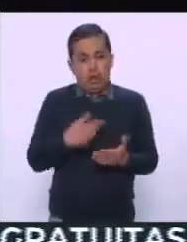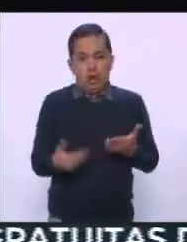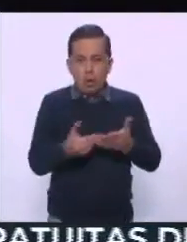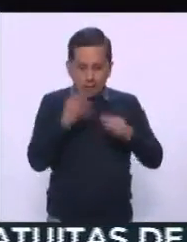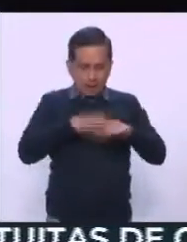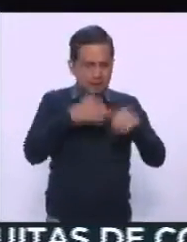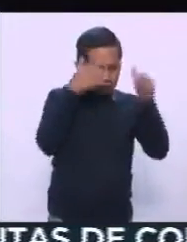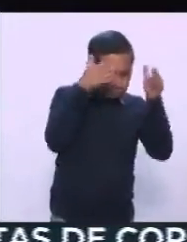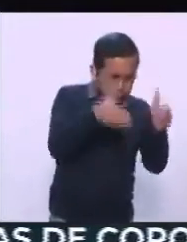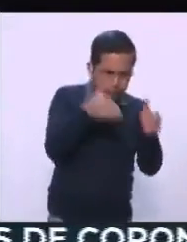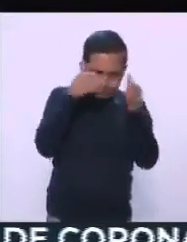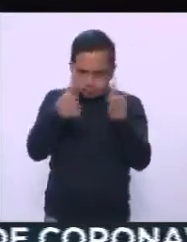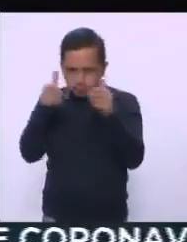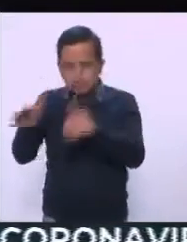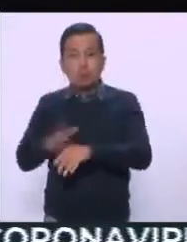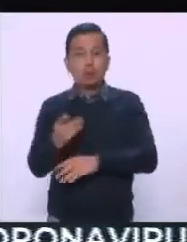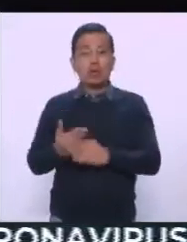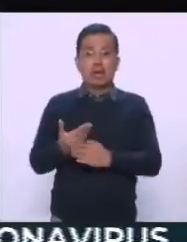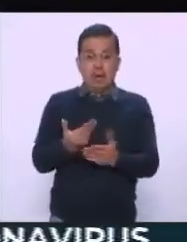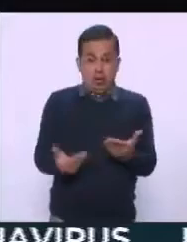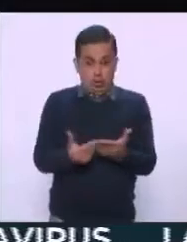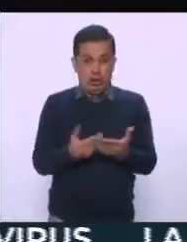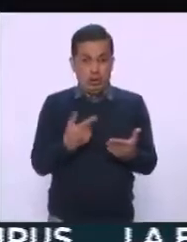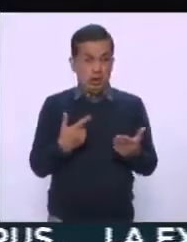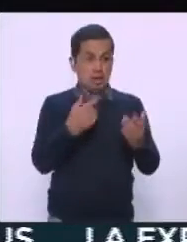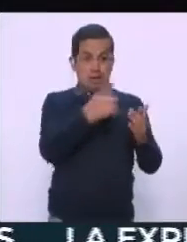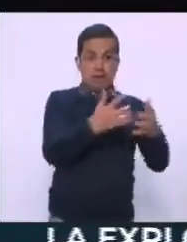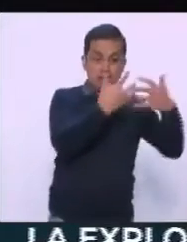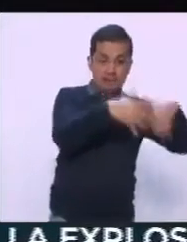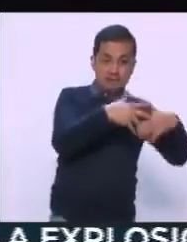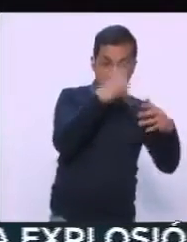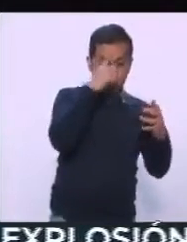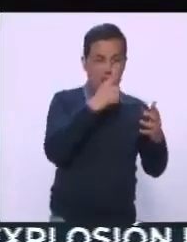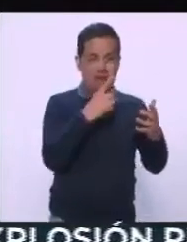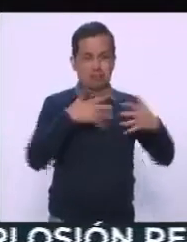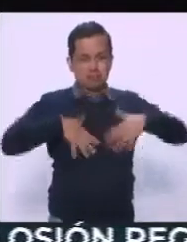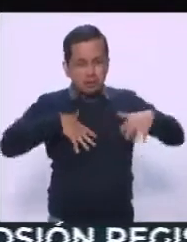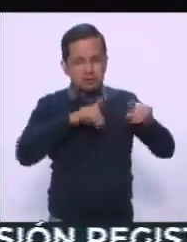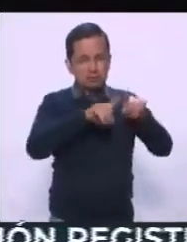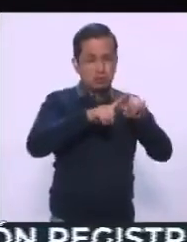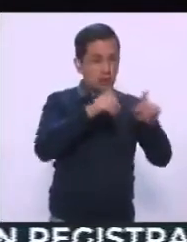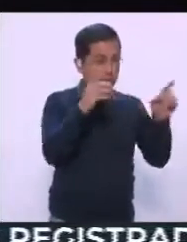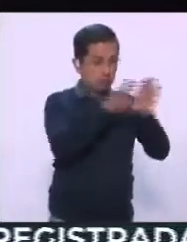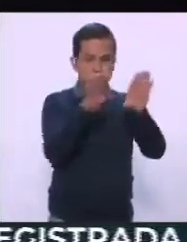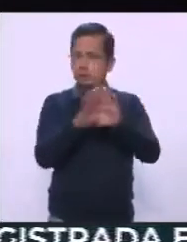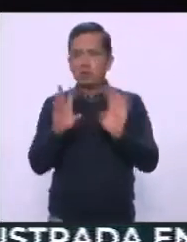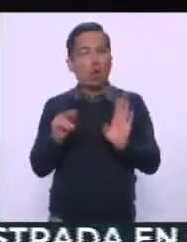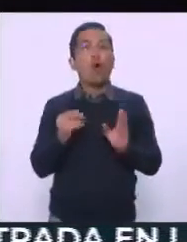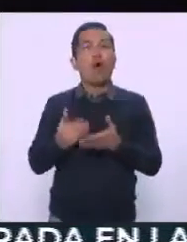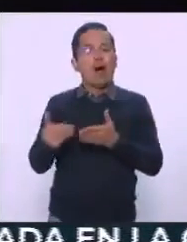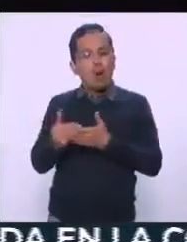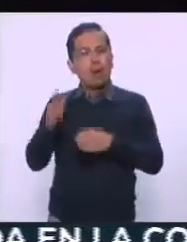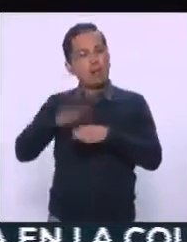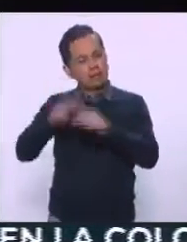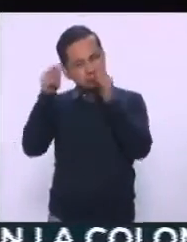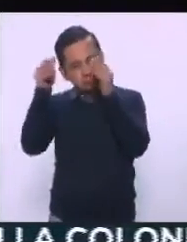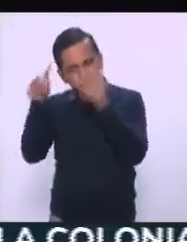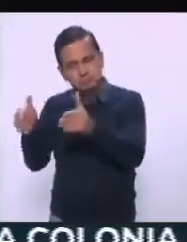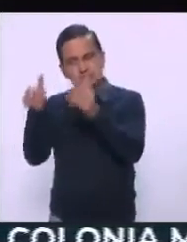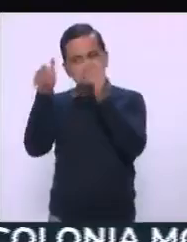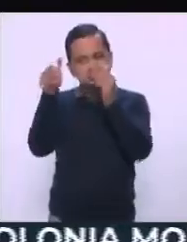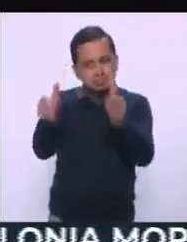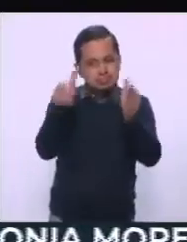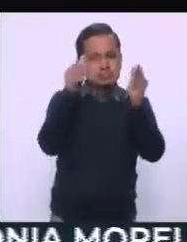parando muchas industrias. Sin embargo, sí redoblar esfuerzos en algunos establecimientos, particularmente de